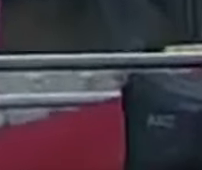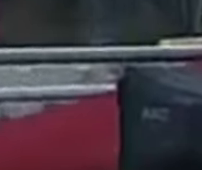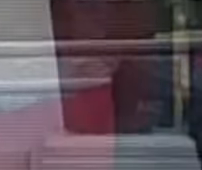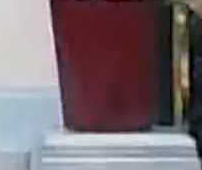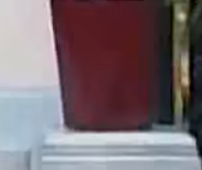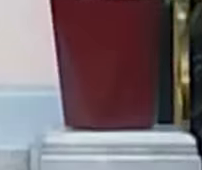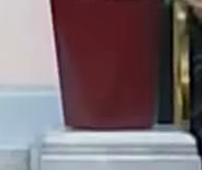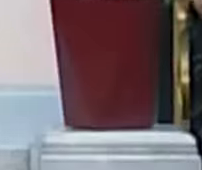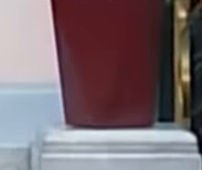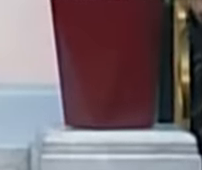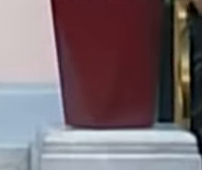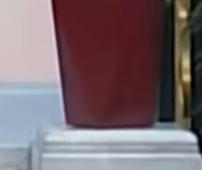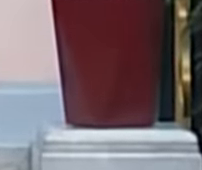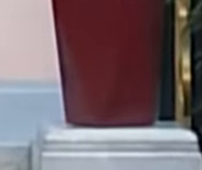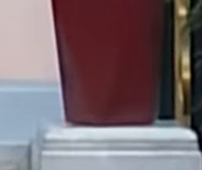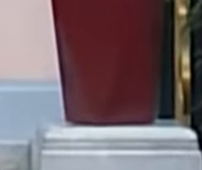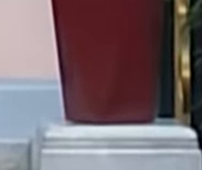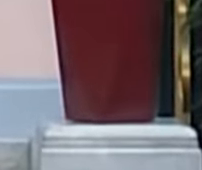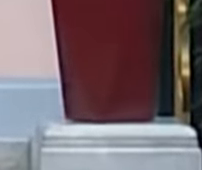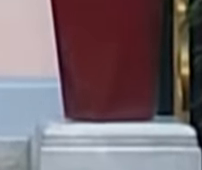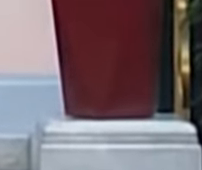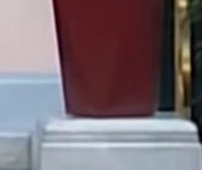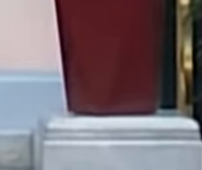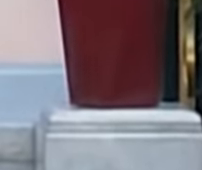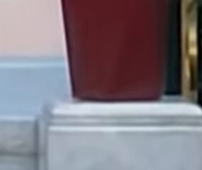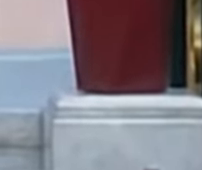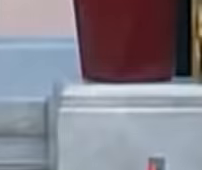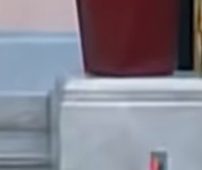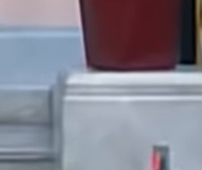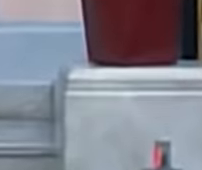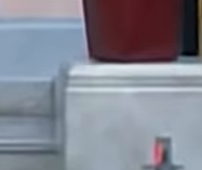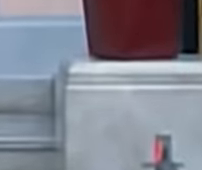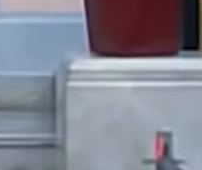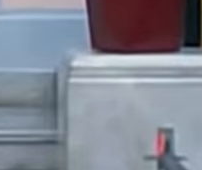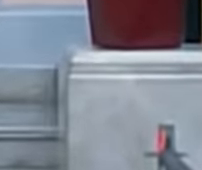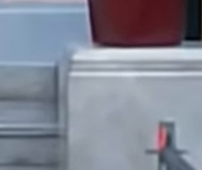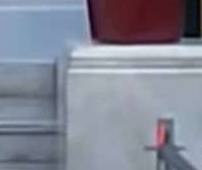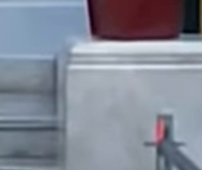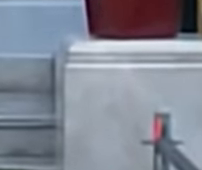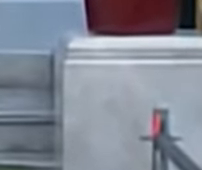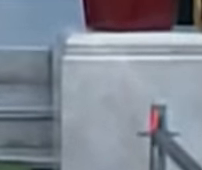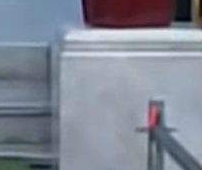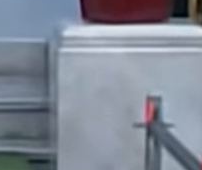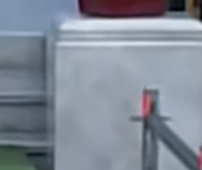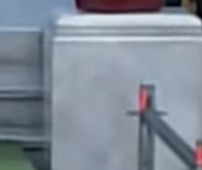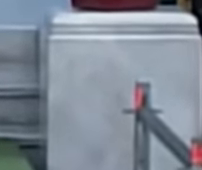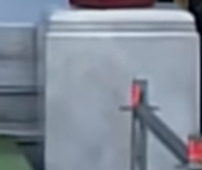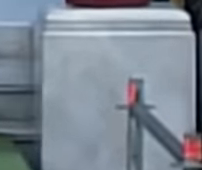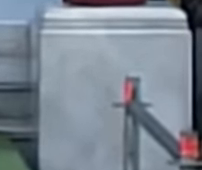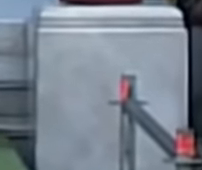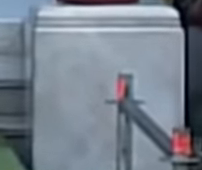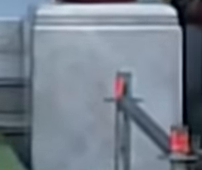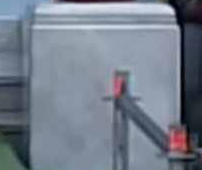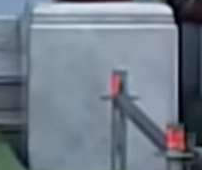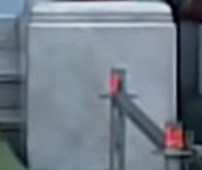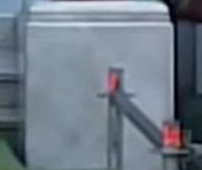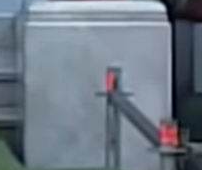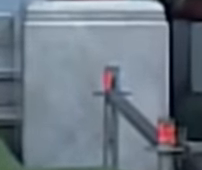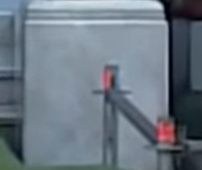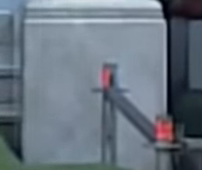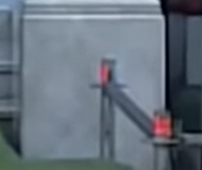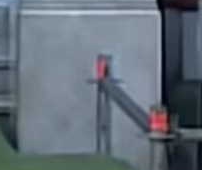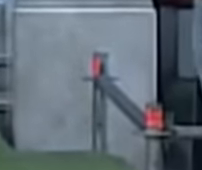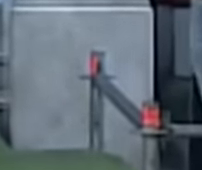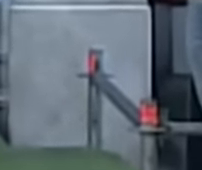No temo peligro, no temo fracaso. ¡Agua! No temo peligro, no temo fracaso. Yo tengo una